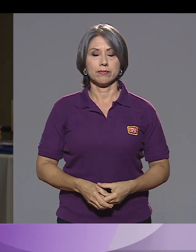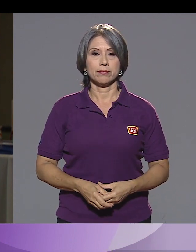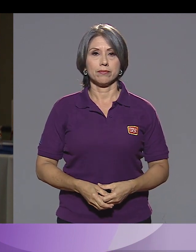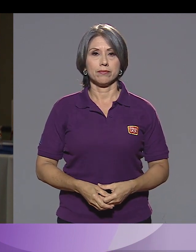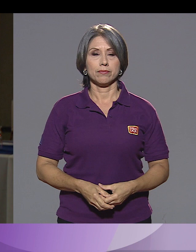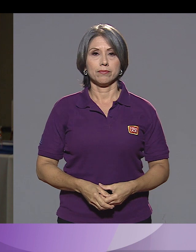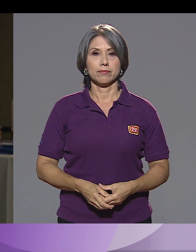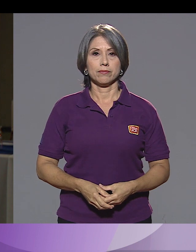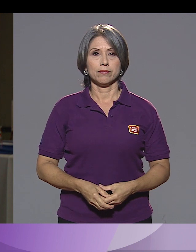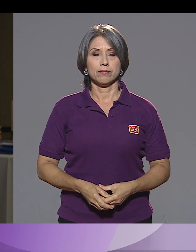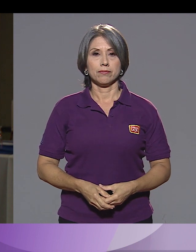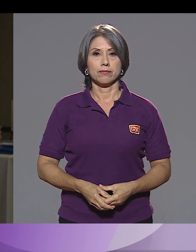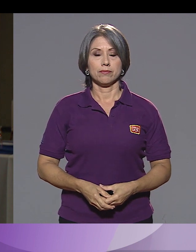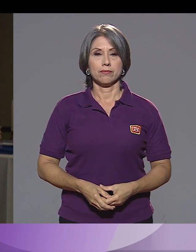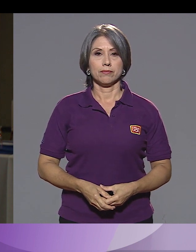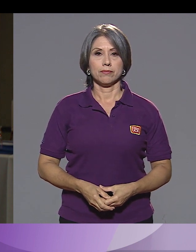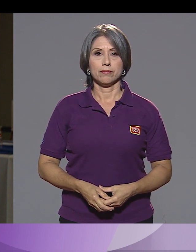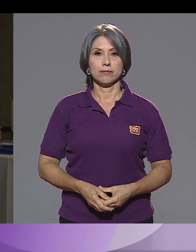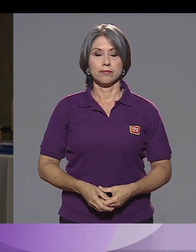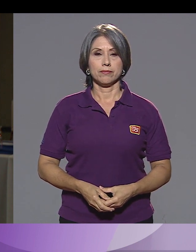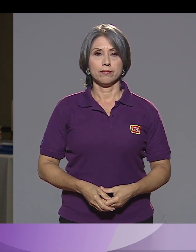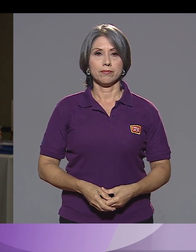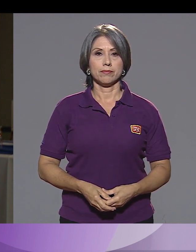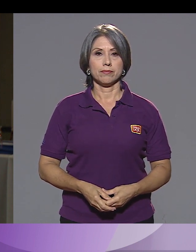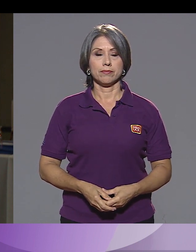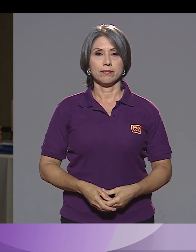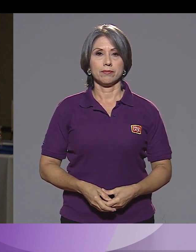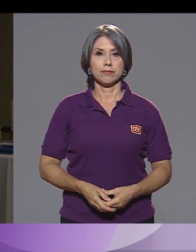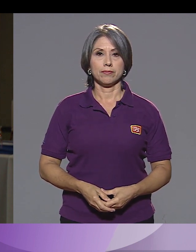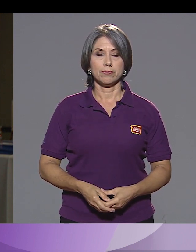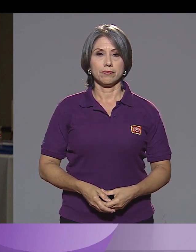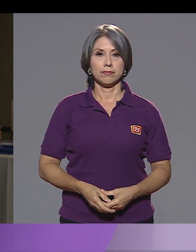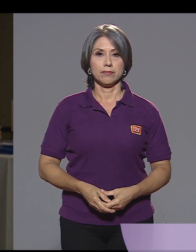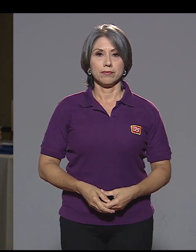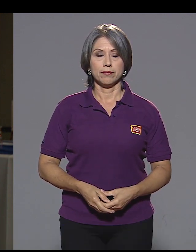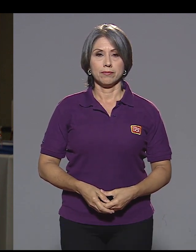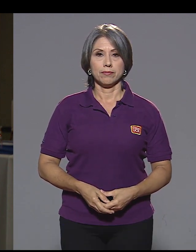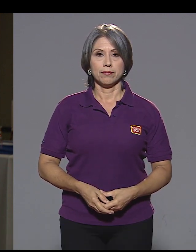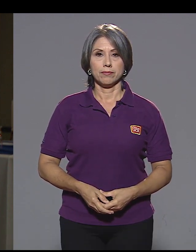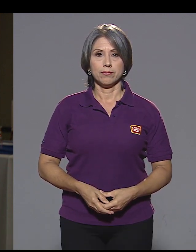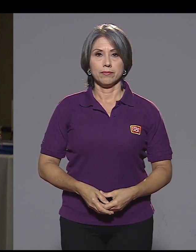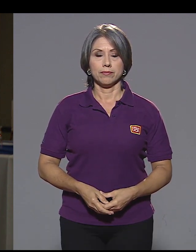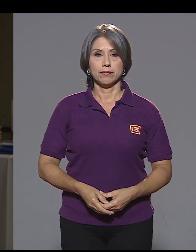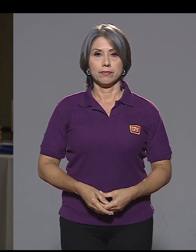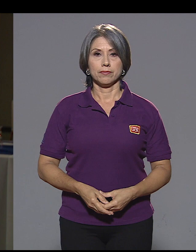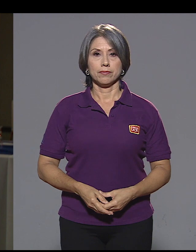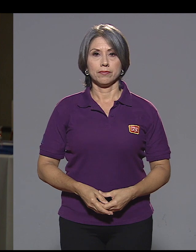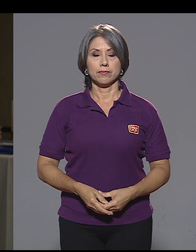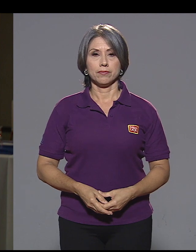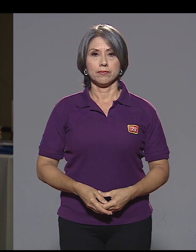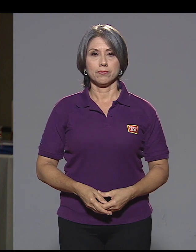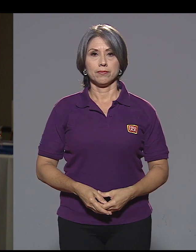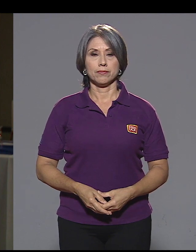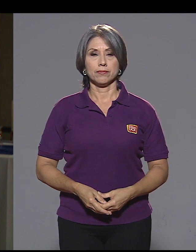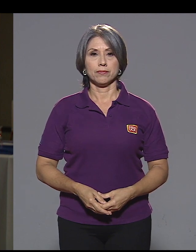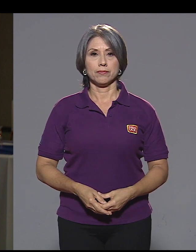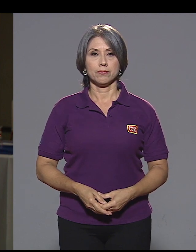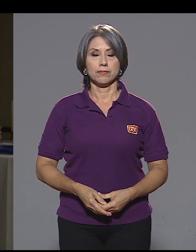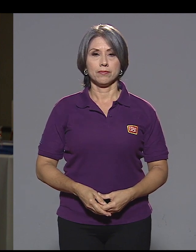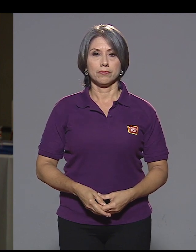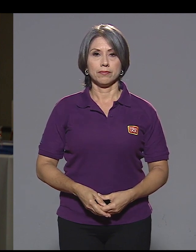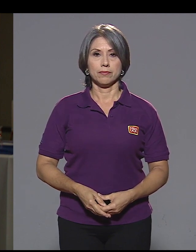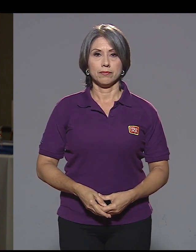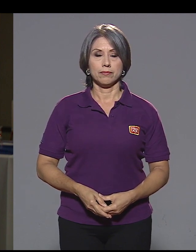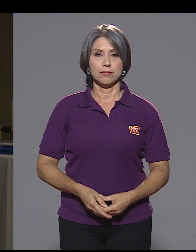experiencia en 3 ocasiones, pues había sido reconocida la cafetería Inclúyeme. Tiene mucho valor para nosotros la inclusión